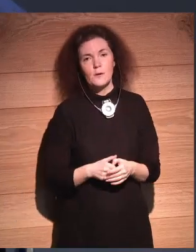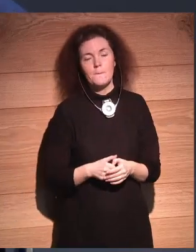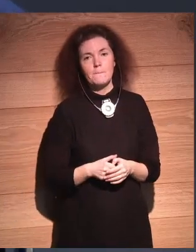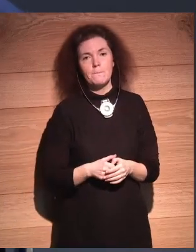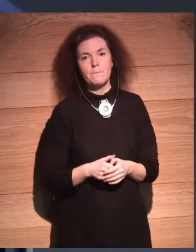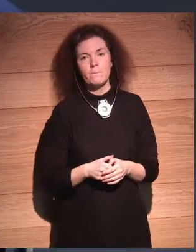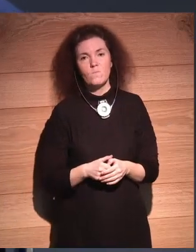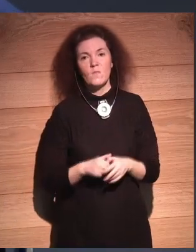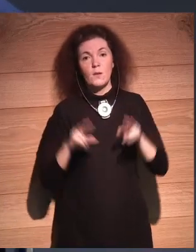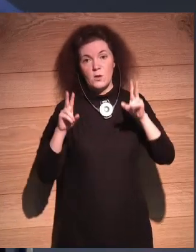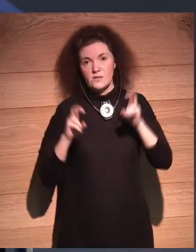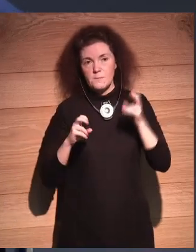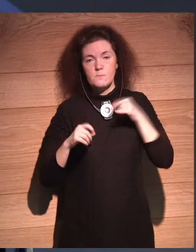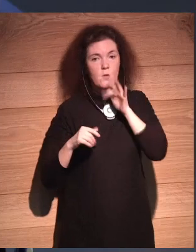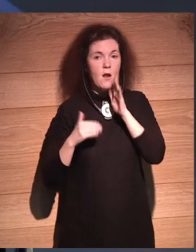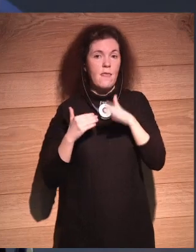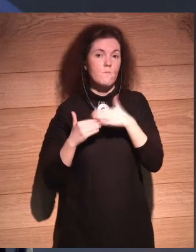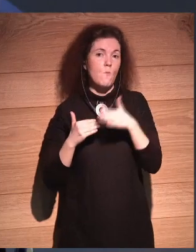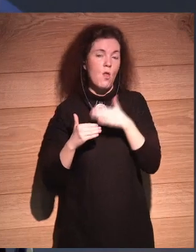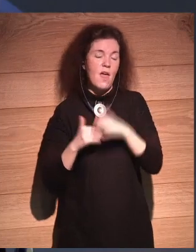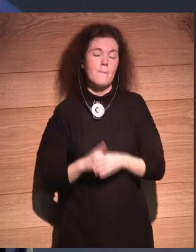Y por los temas que van estando de moda.